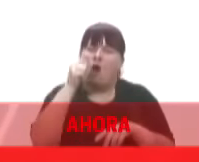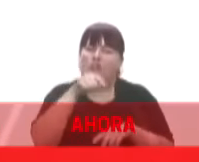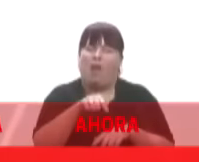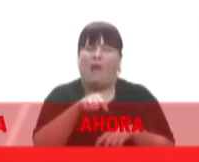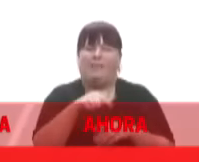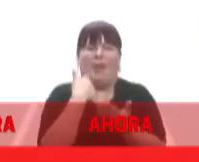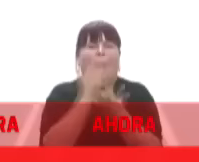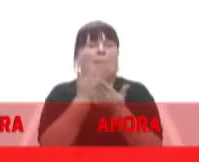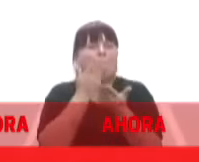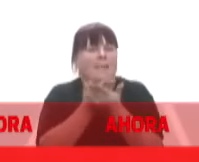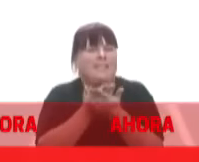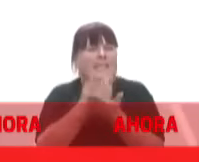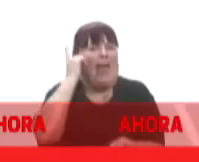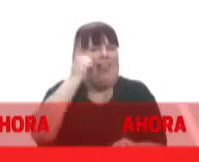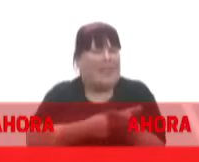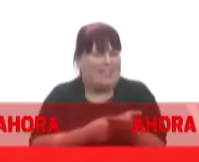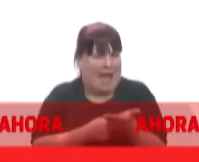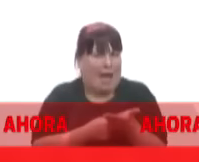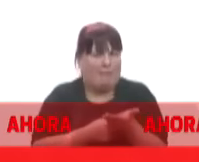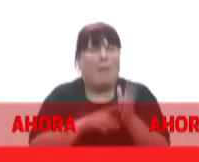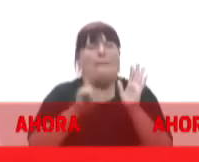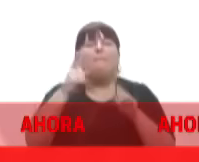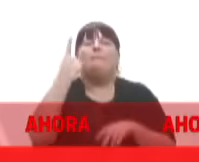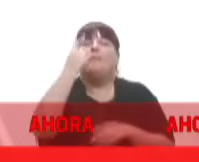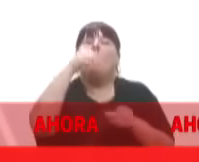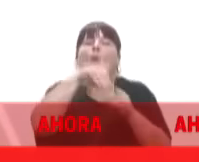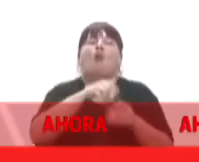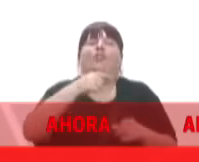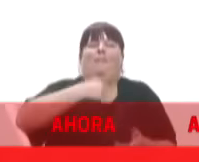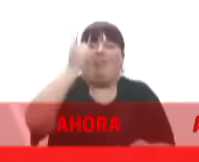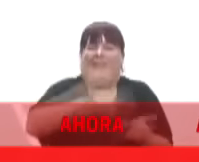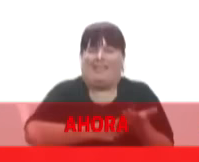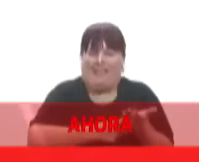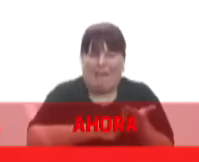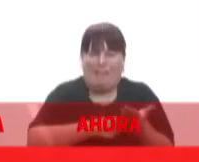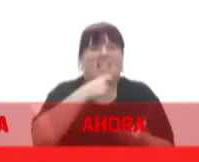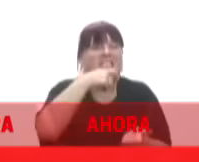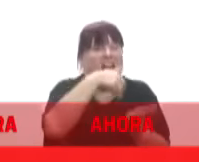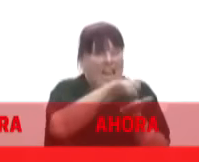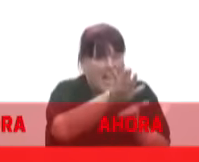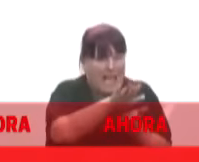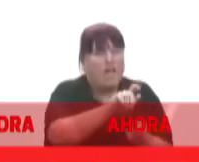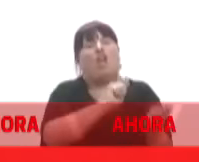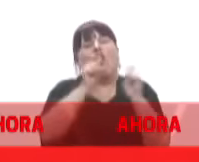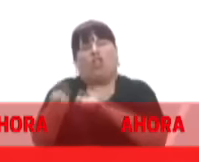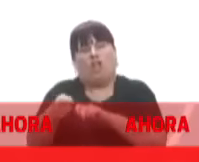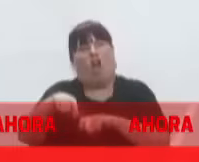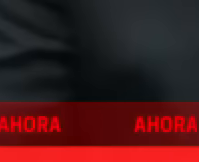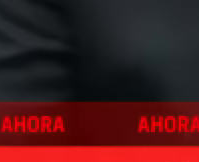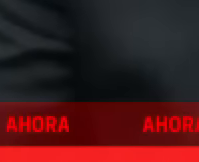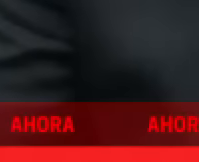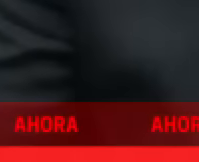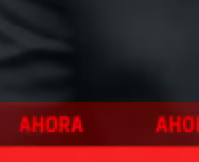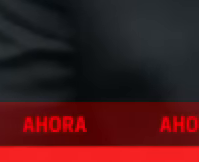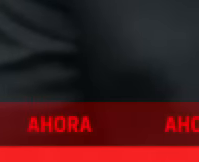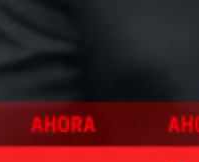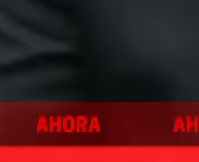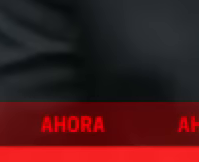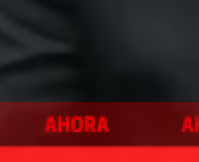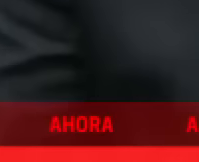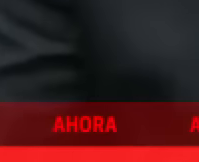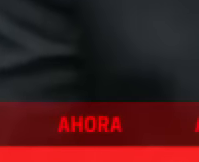haber presentado un dictamen, pero primero se vota nuestro dictamen. Si es rechazado, se pasa a tratar el dictamen de él. Muchas